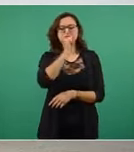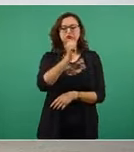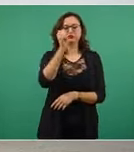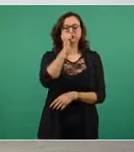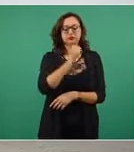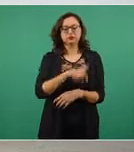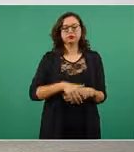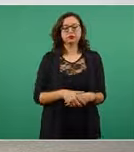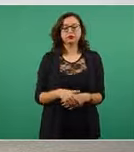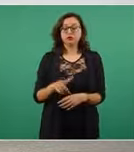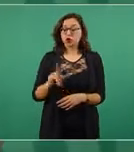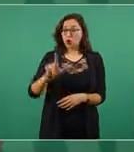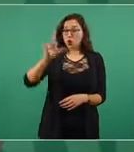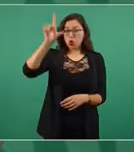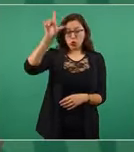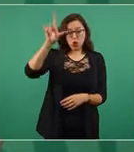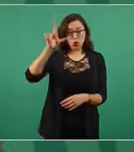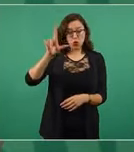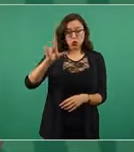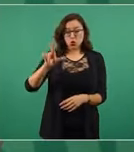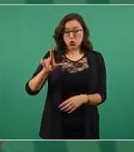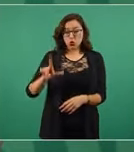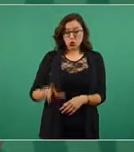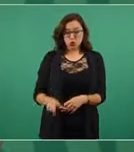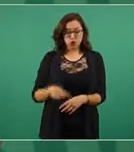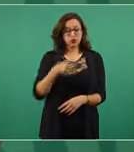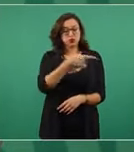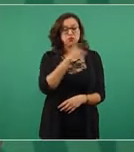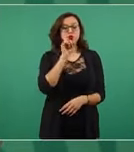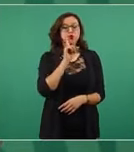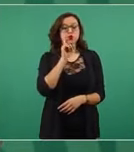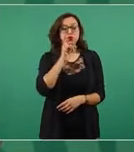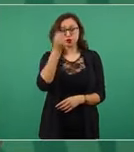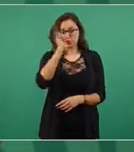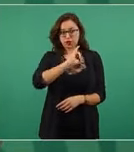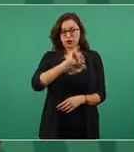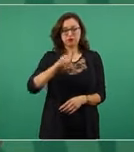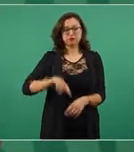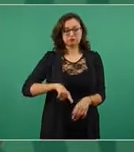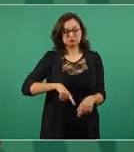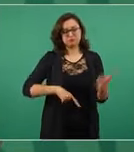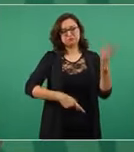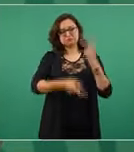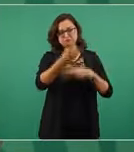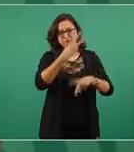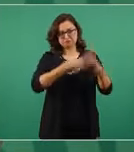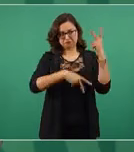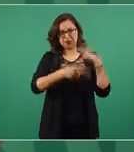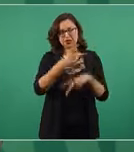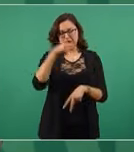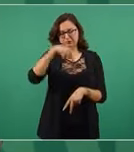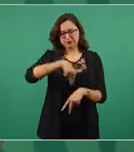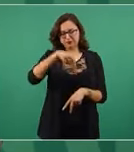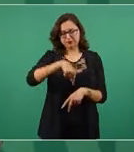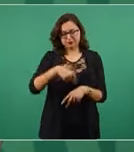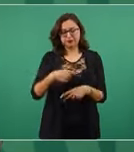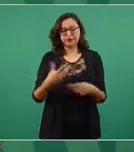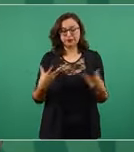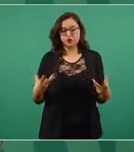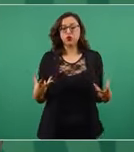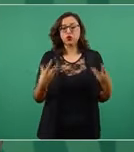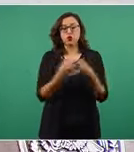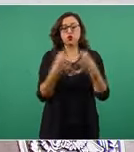la jefa de gobierno participa en las reuniones